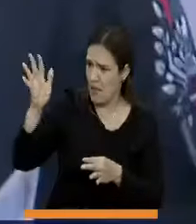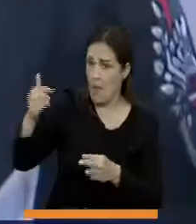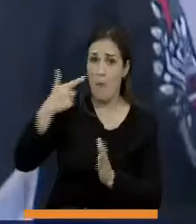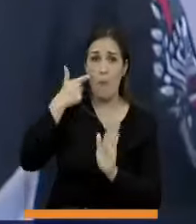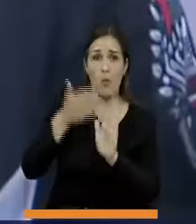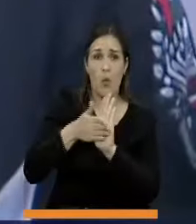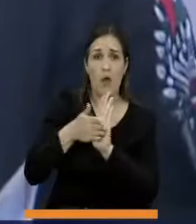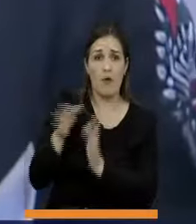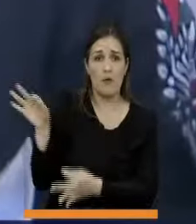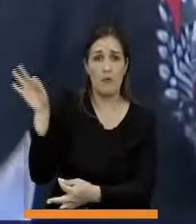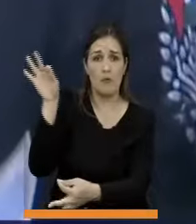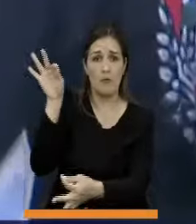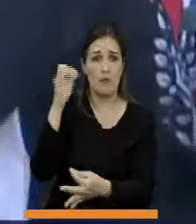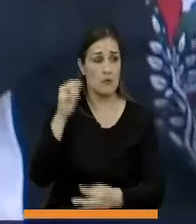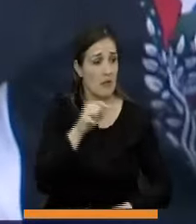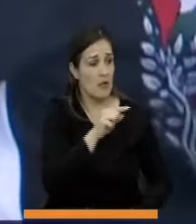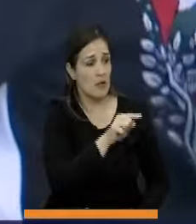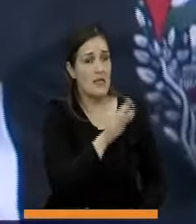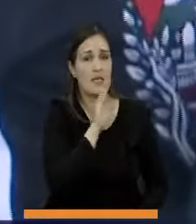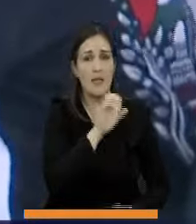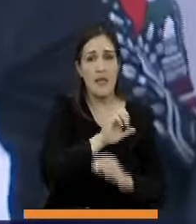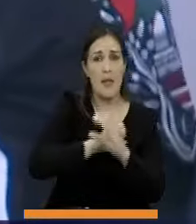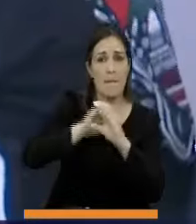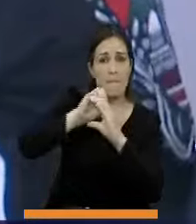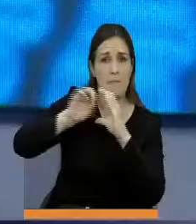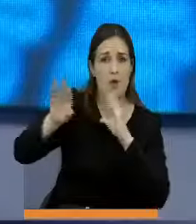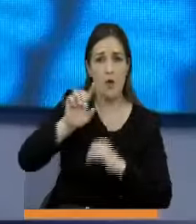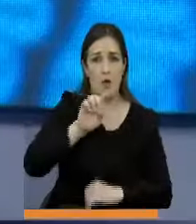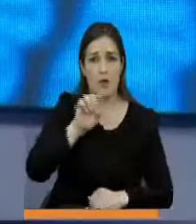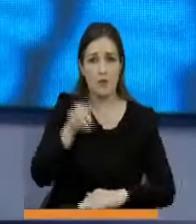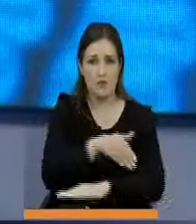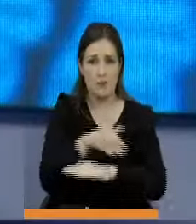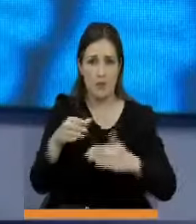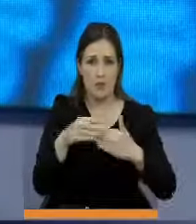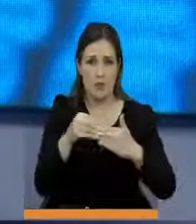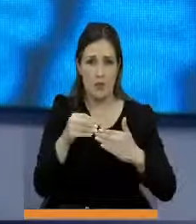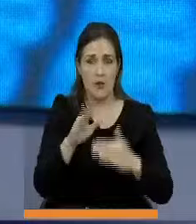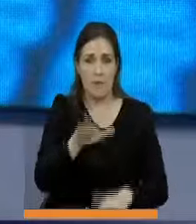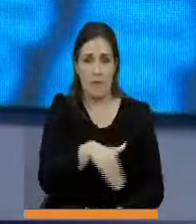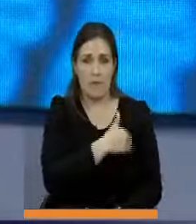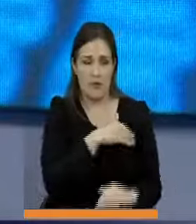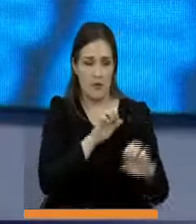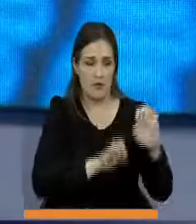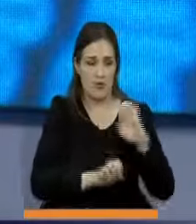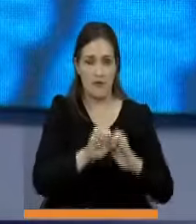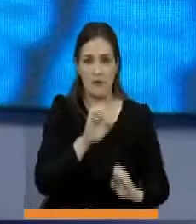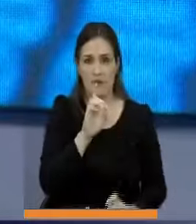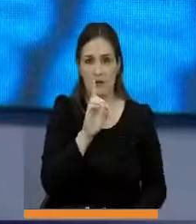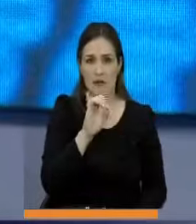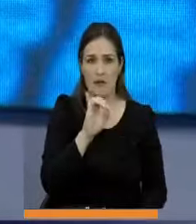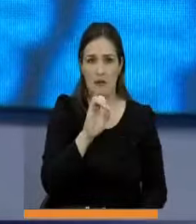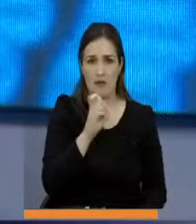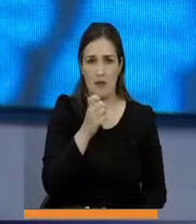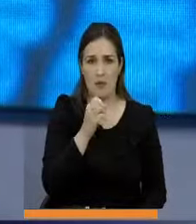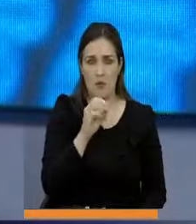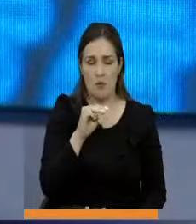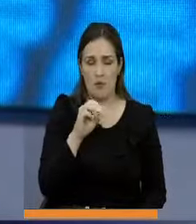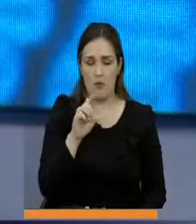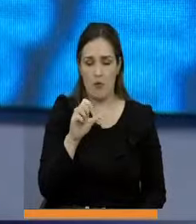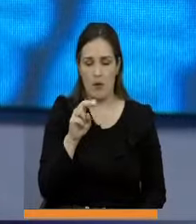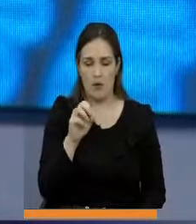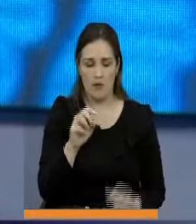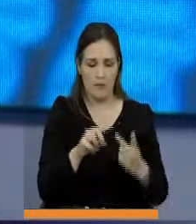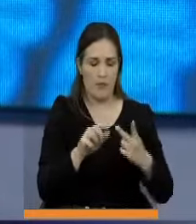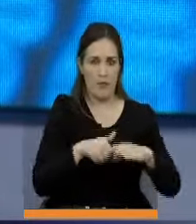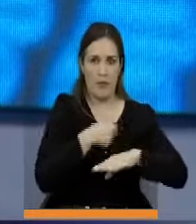estos 11 millones de dólares, que son en ese momento el ministro de Defensa, Diego Molano, el director de la policía, José